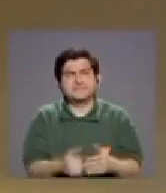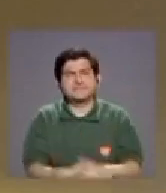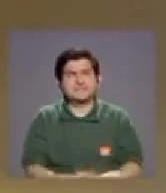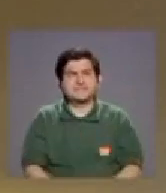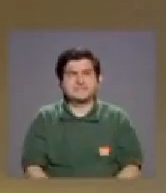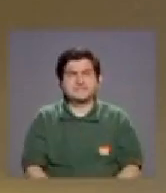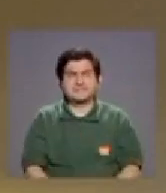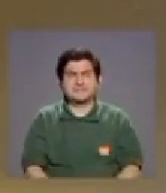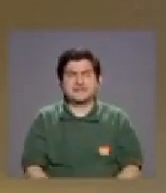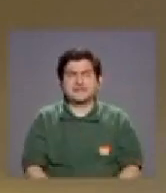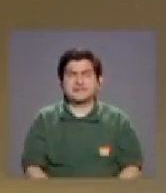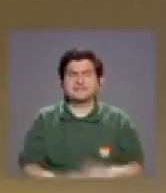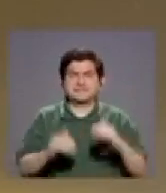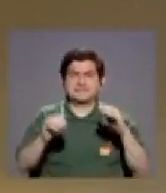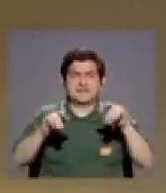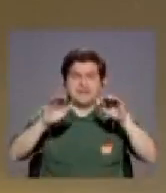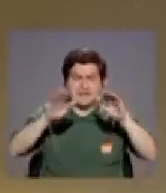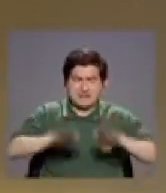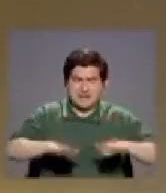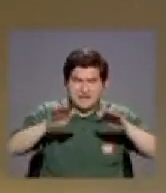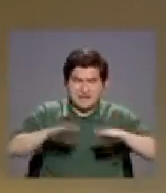en descampado,